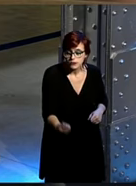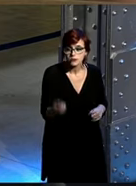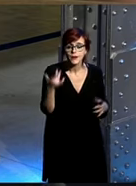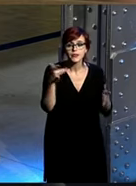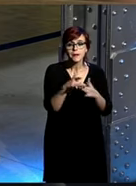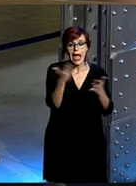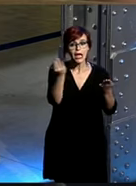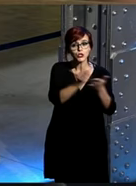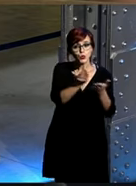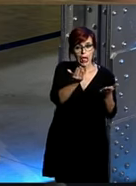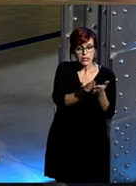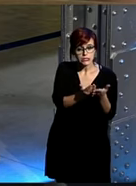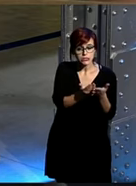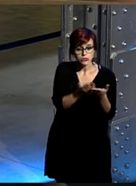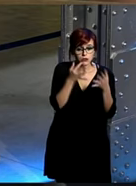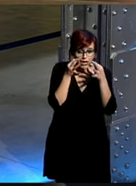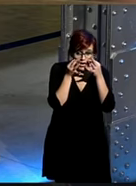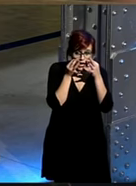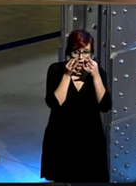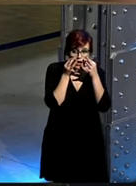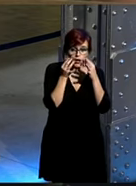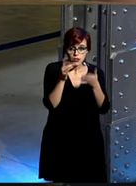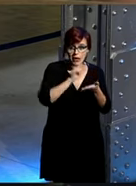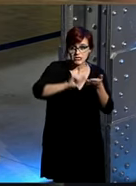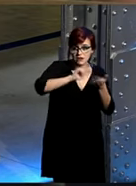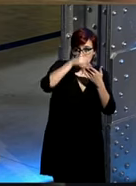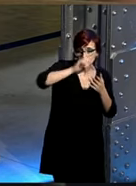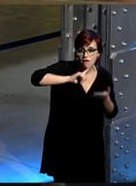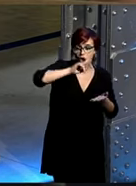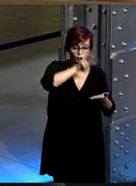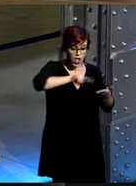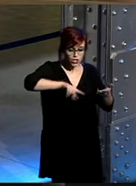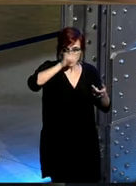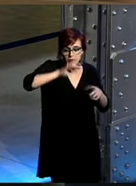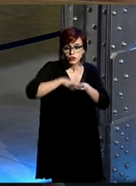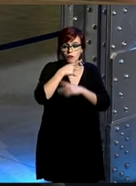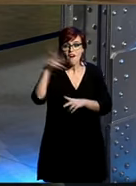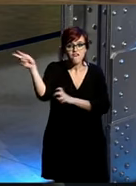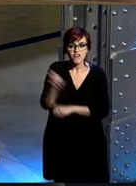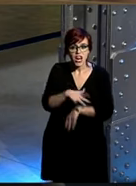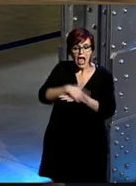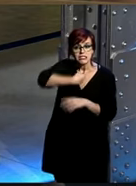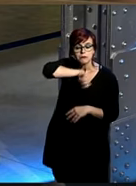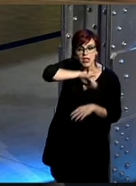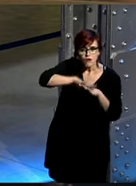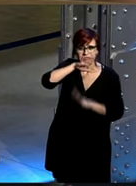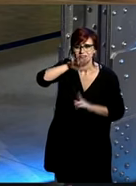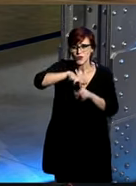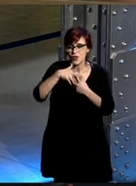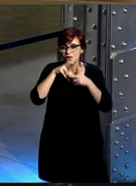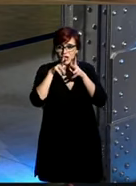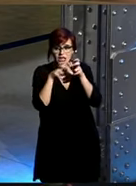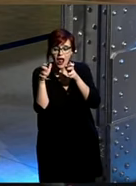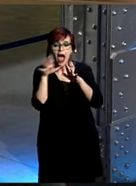a estudiantes pues que no saben ni leer ni escribir y que han venido a España en unas condiciones terribles. Ahora se